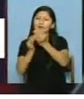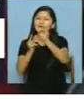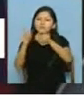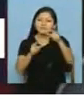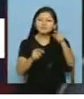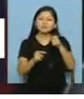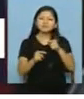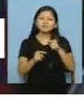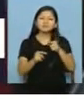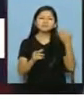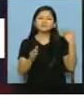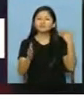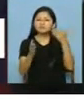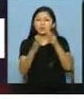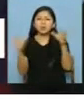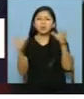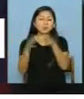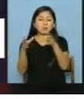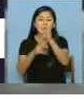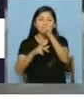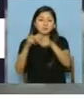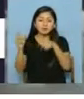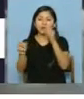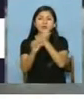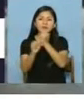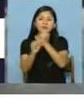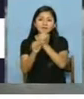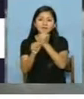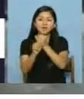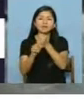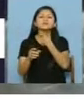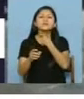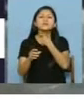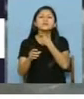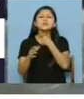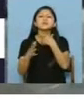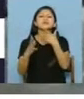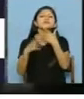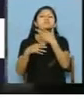ocasión también recorriendo un poco, la verdad que un lugar hermoso